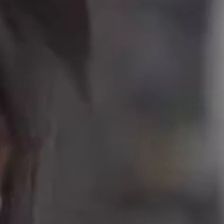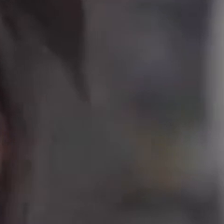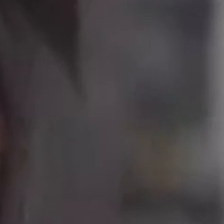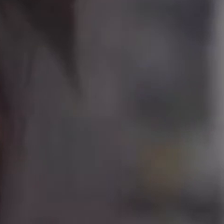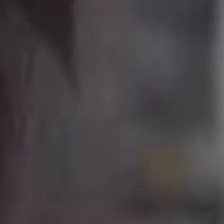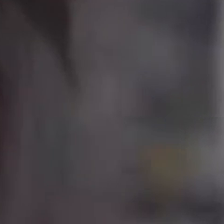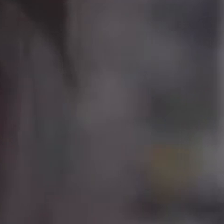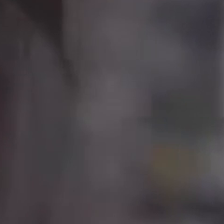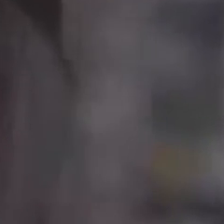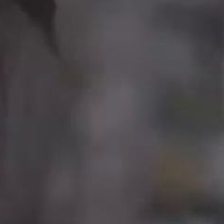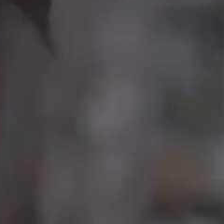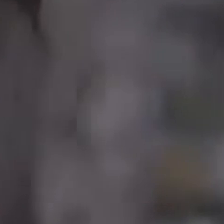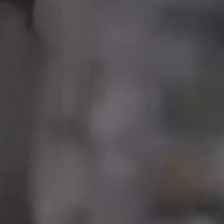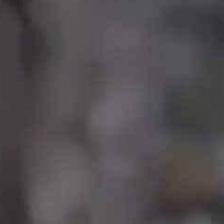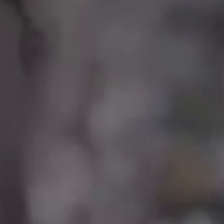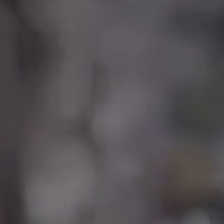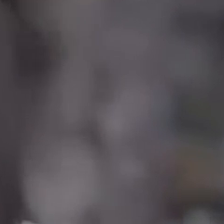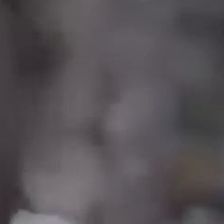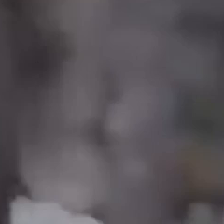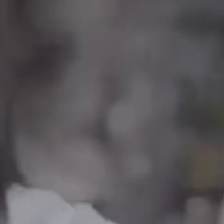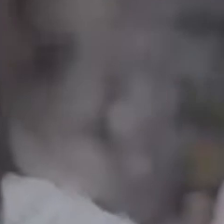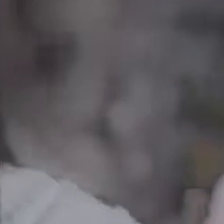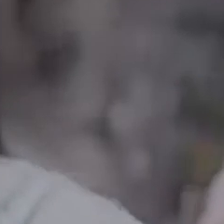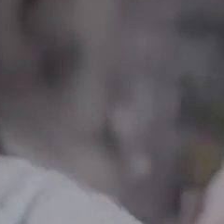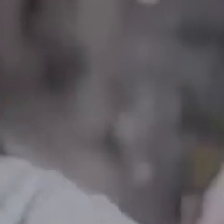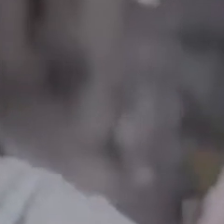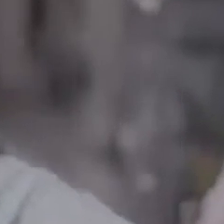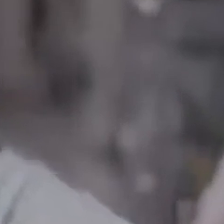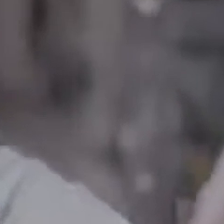¿Y si dejamos de juzgar, de sospechar,